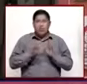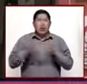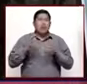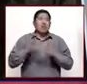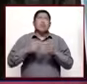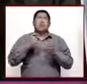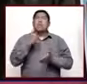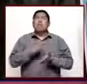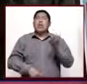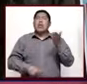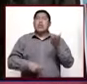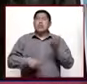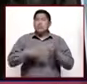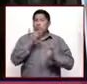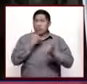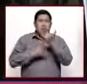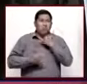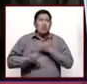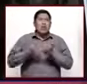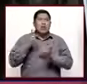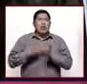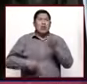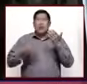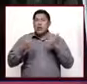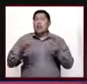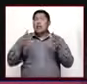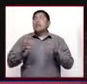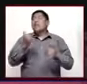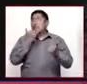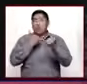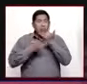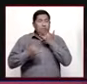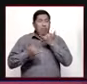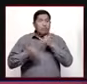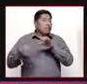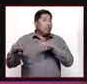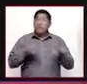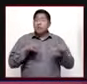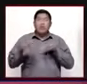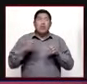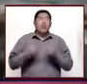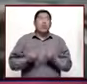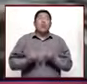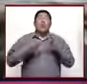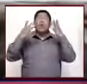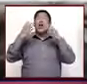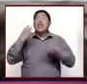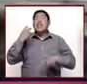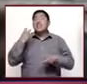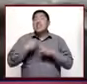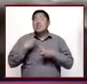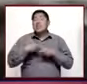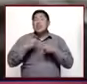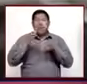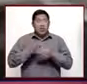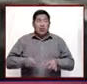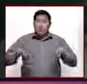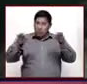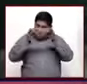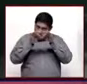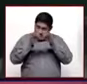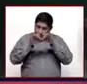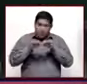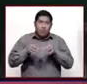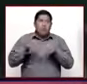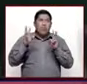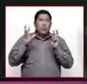el precio del papel periódico se ha incrementado, y a ello auméntele el hecho de que cuán difícil debe ser en este momento importar ese papel periódico